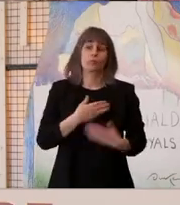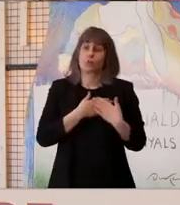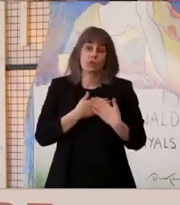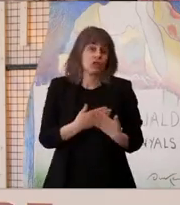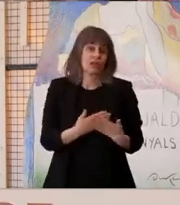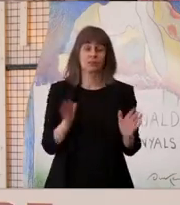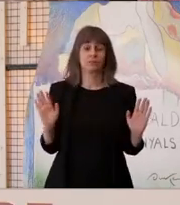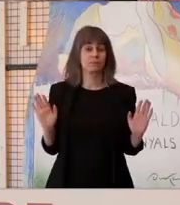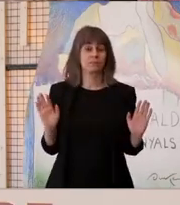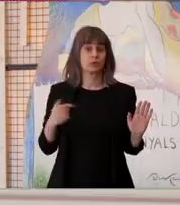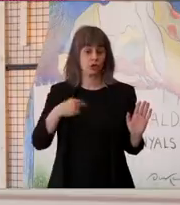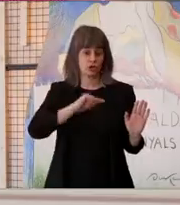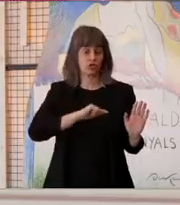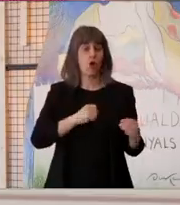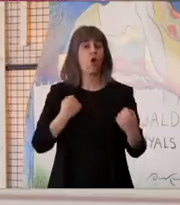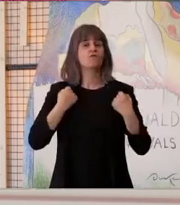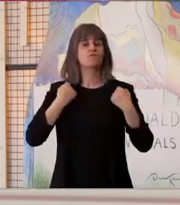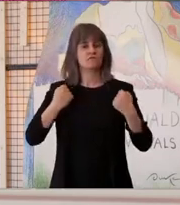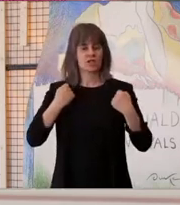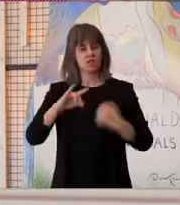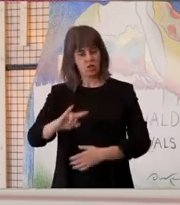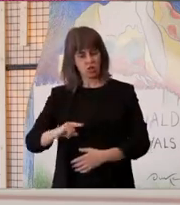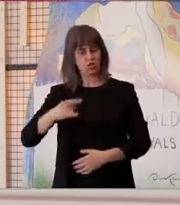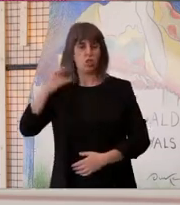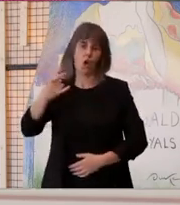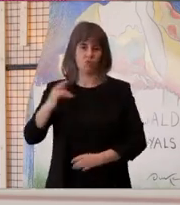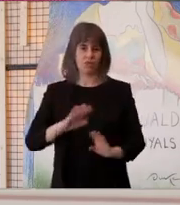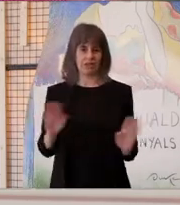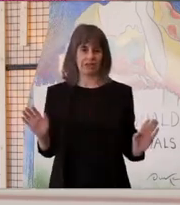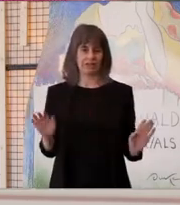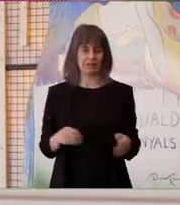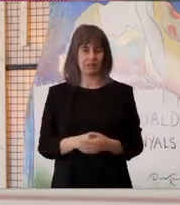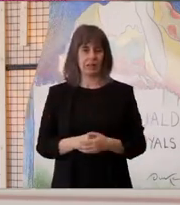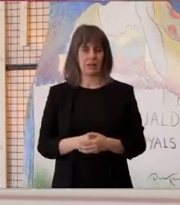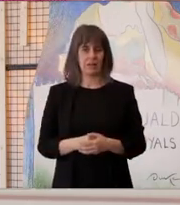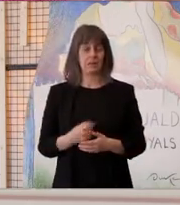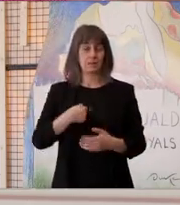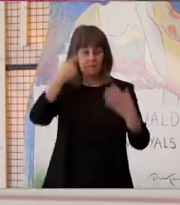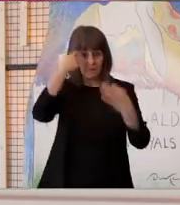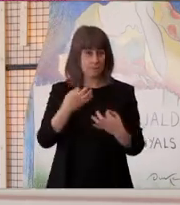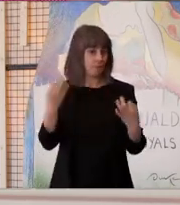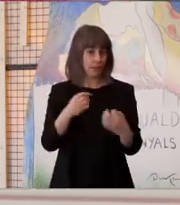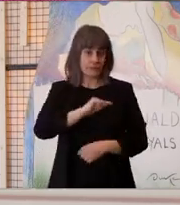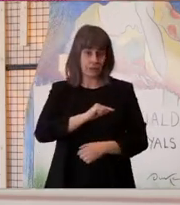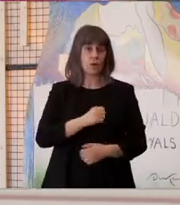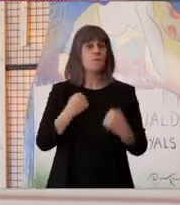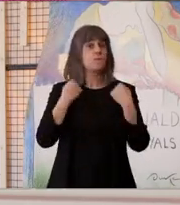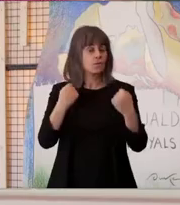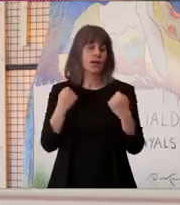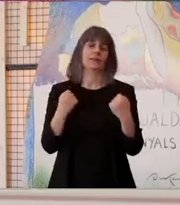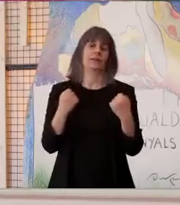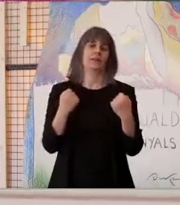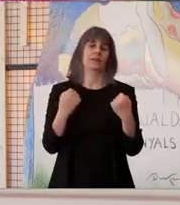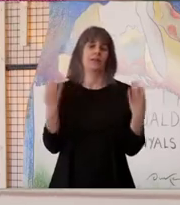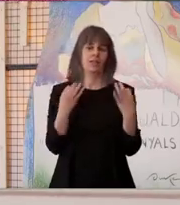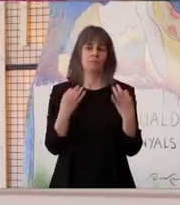me siento más fuerte que que nunca y creo que nos tenemos que sentir más fuertes y que